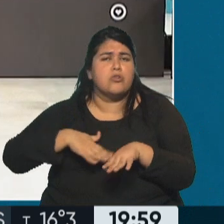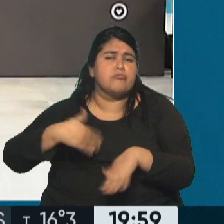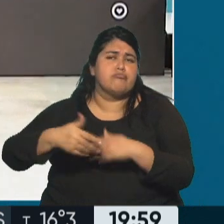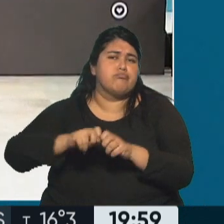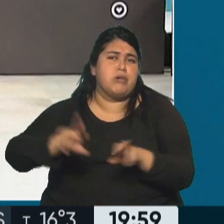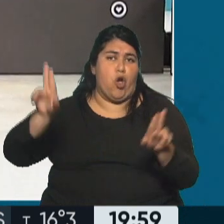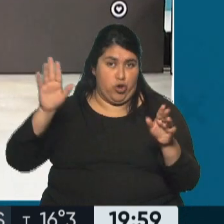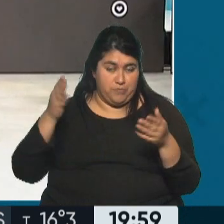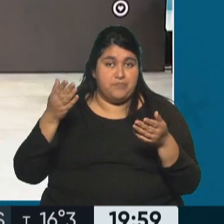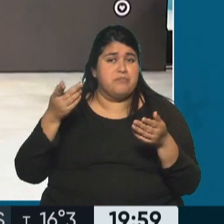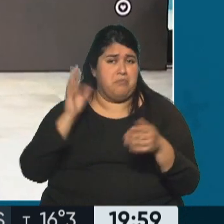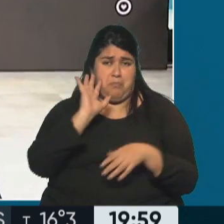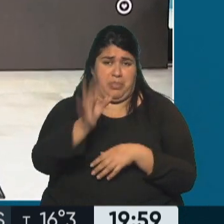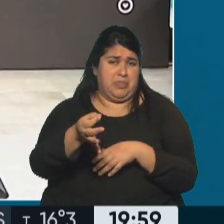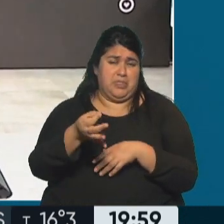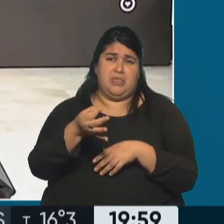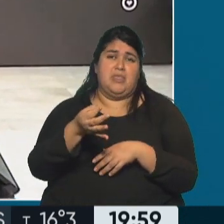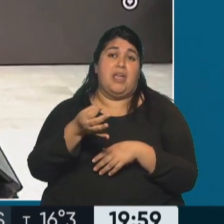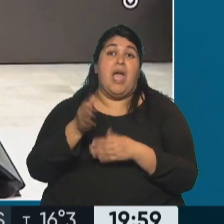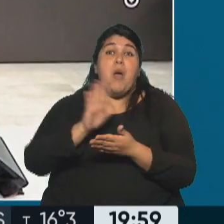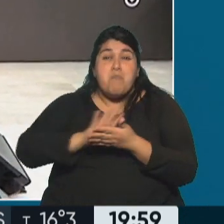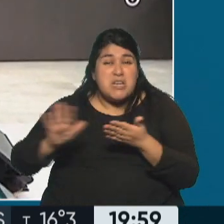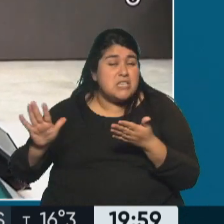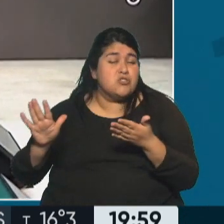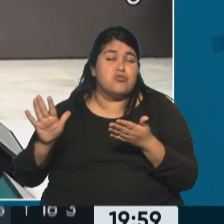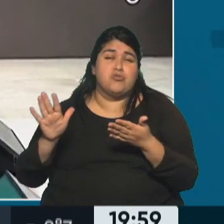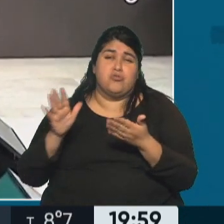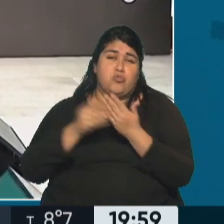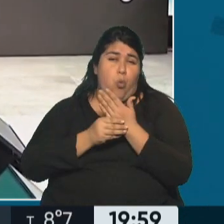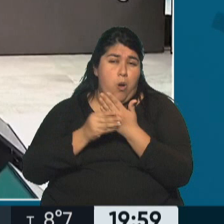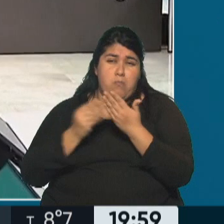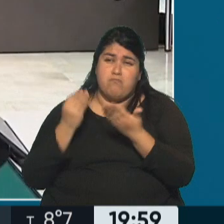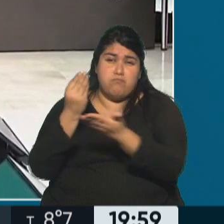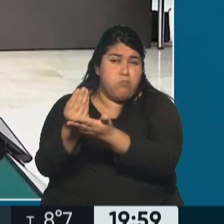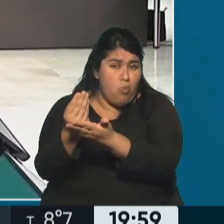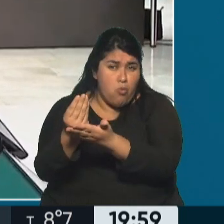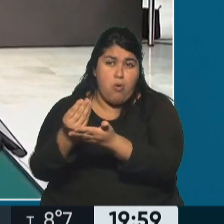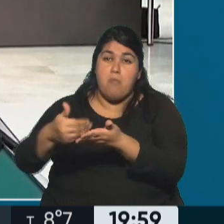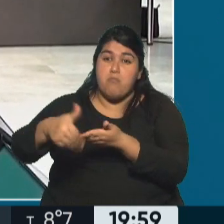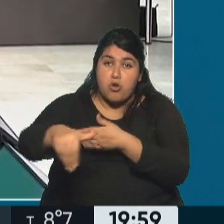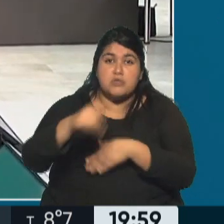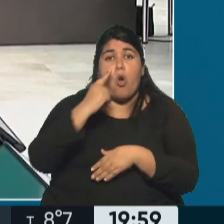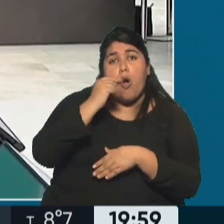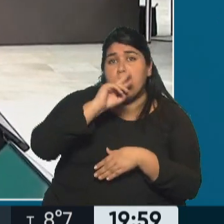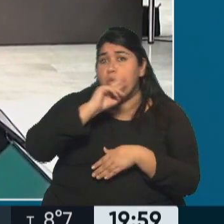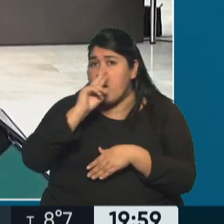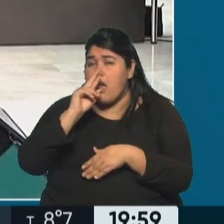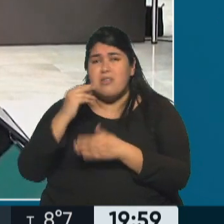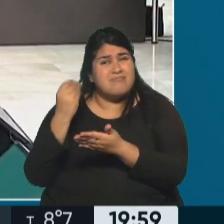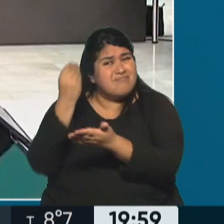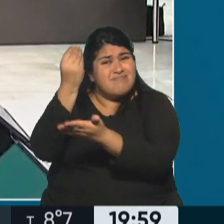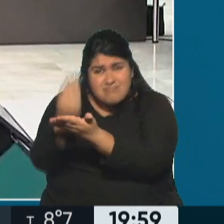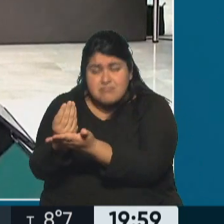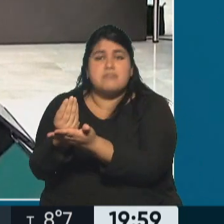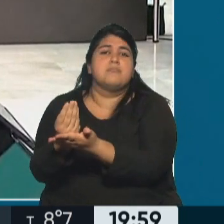Así que es claro que el nuevo ministro, la nueva ministra de Economía que comience a ocupar el cargo tiene que aunar